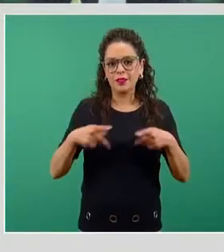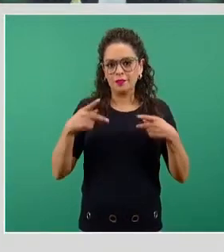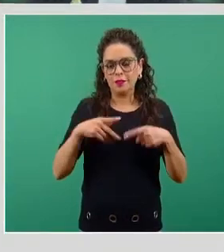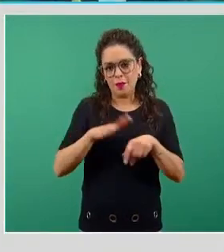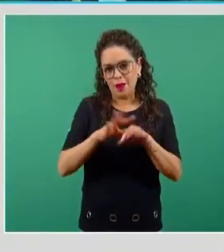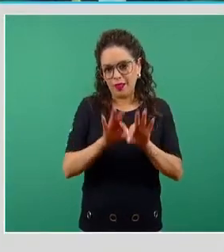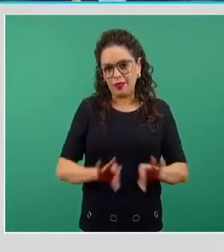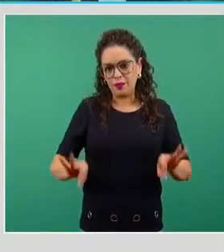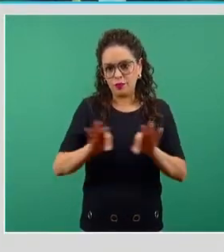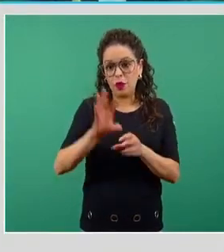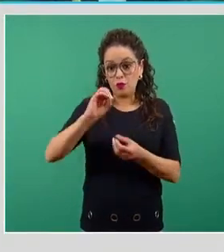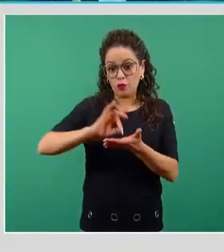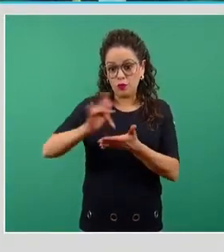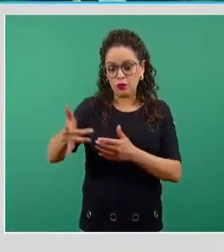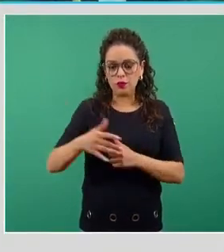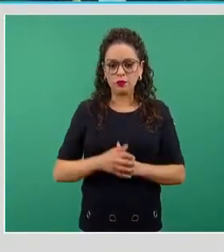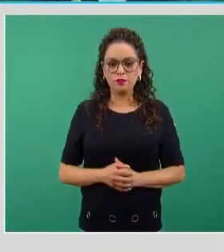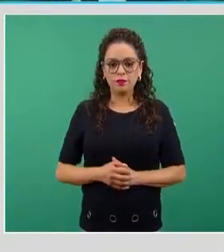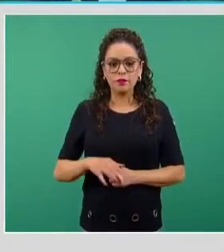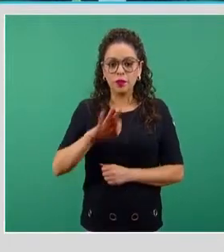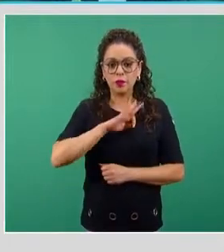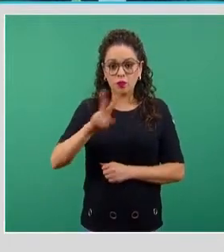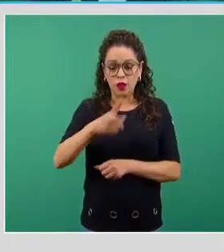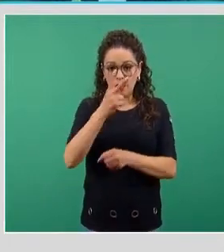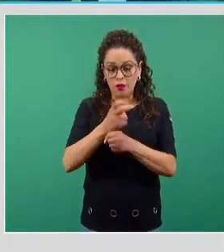Muy bien, gracias. No sé si me da tiempo de otra pregunta, doctor.